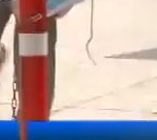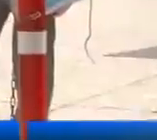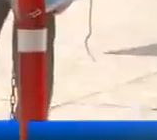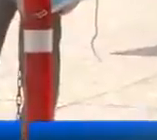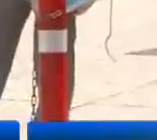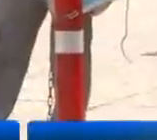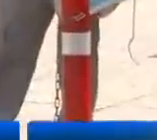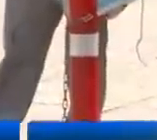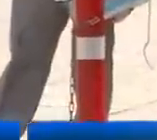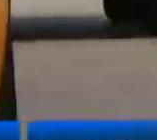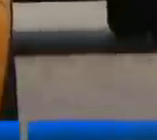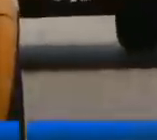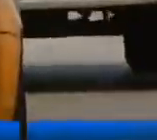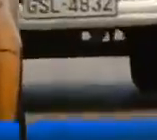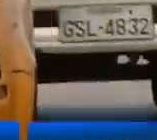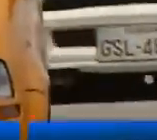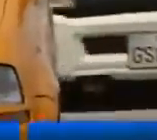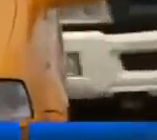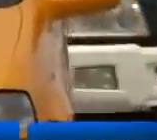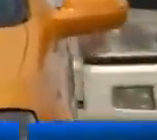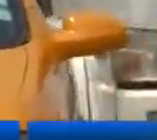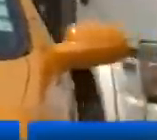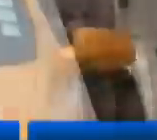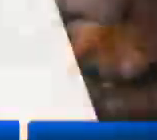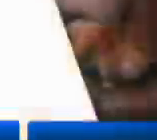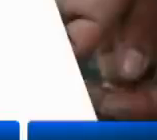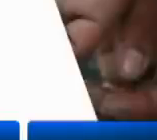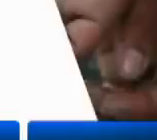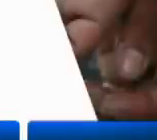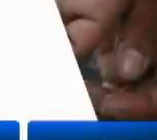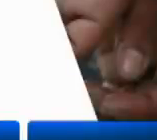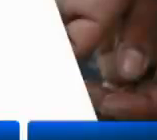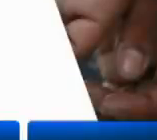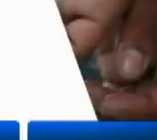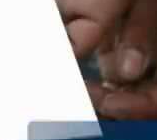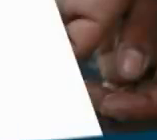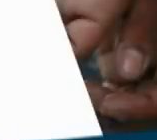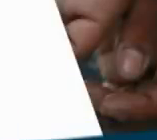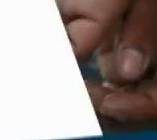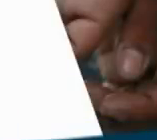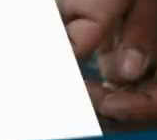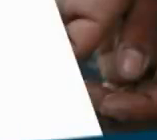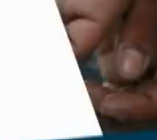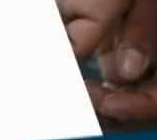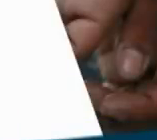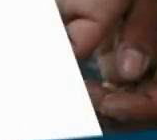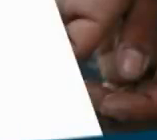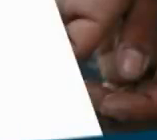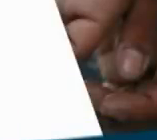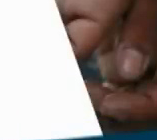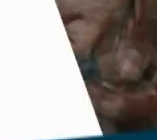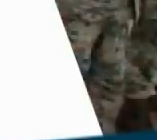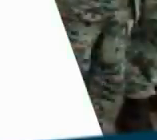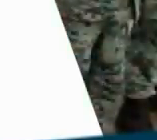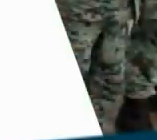comercio no da cabida al distanciamiento. Según cifras del Ministerio de Gobierno, hasta la fecha hay 1.113 detenidos en Ecuador por incumplimiento del decreto del